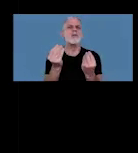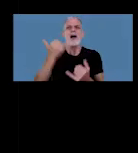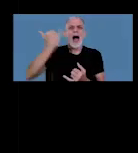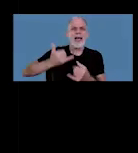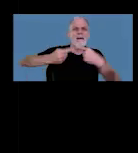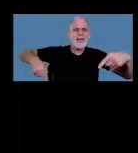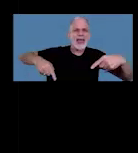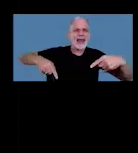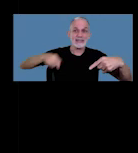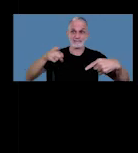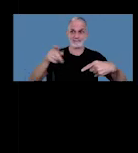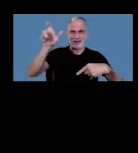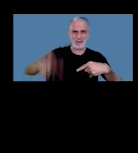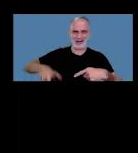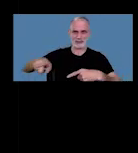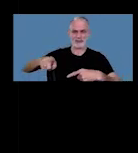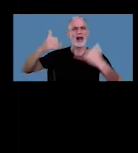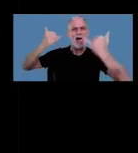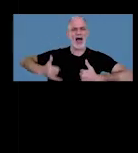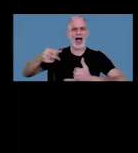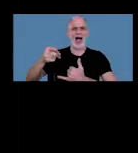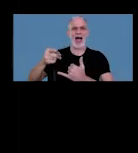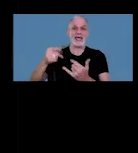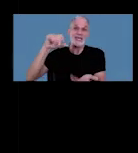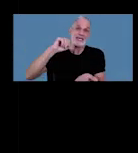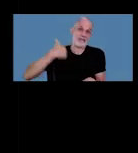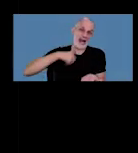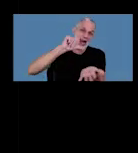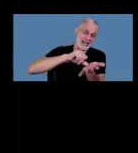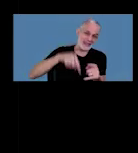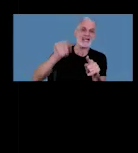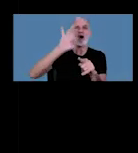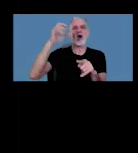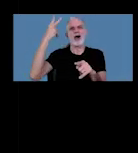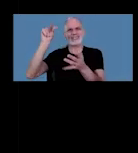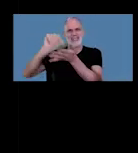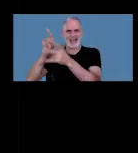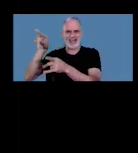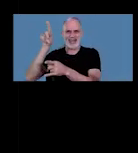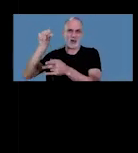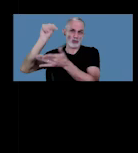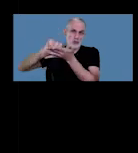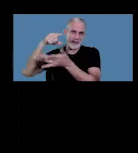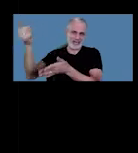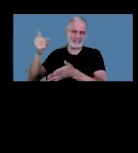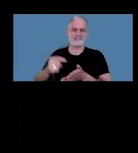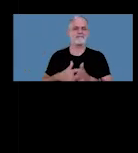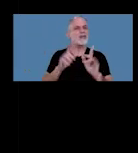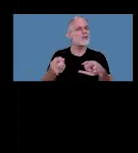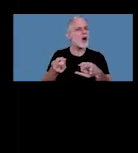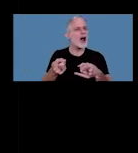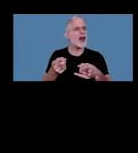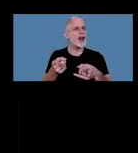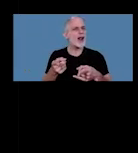bienes que este contribuyente tenga tanto en el país como en el exterior. No obstante ello,